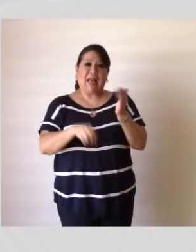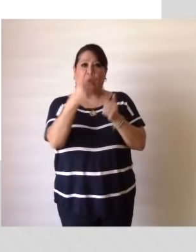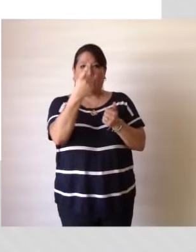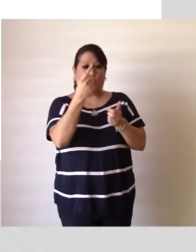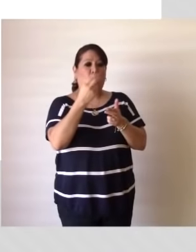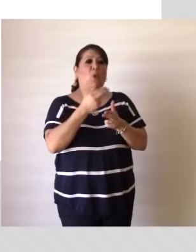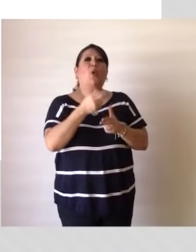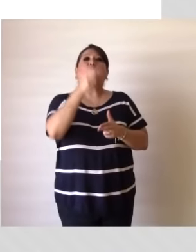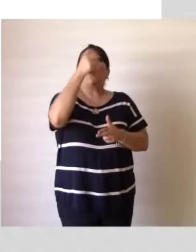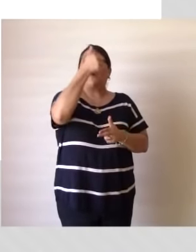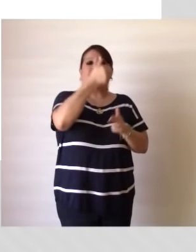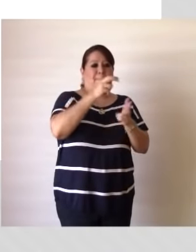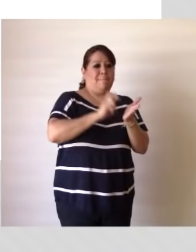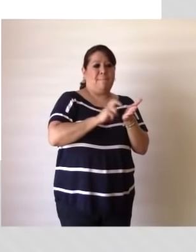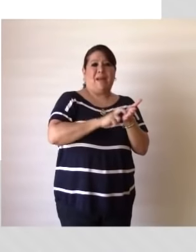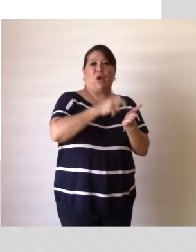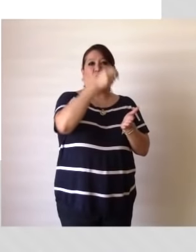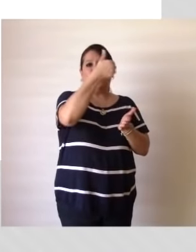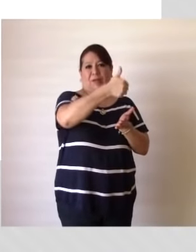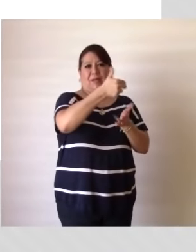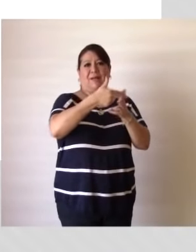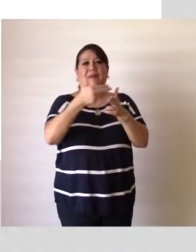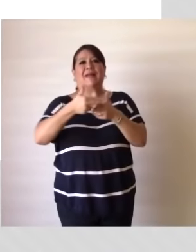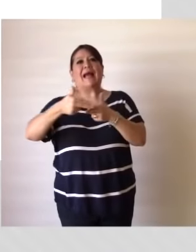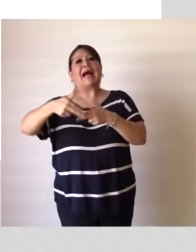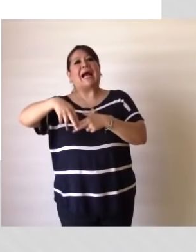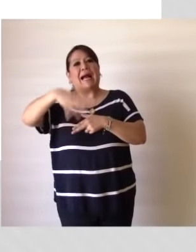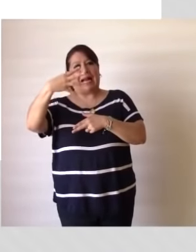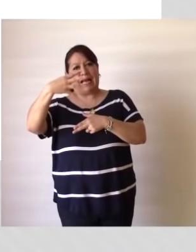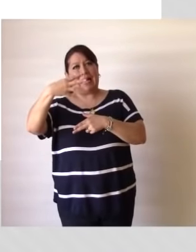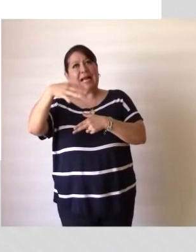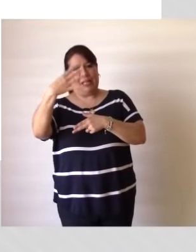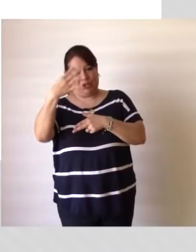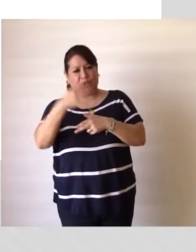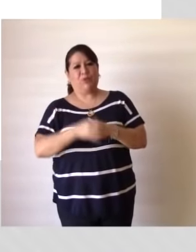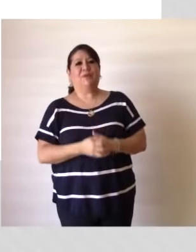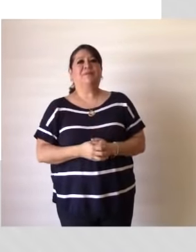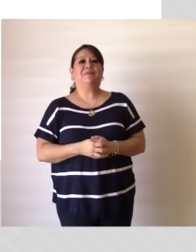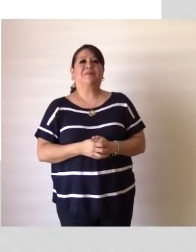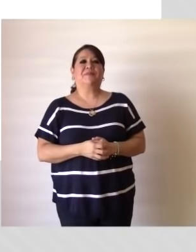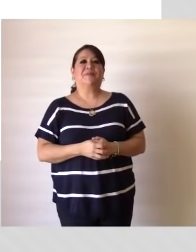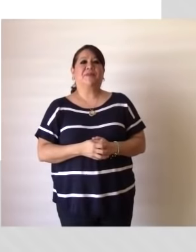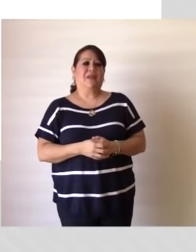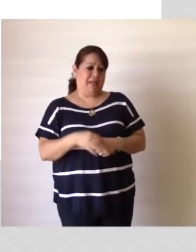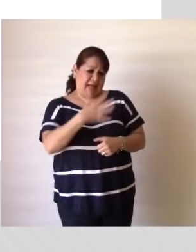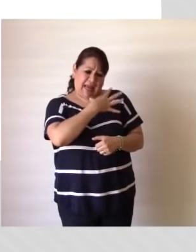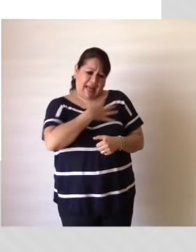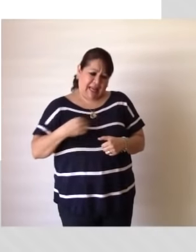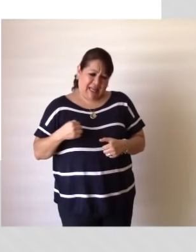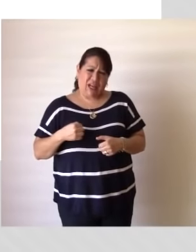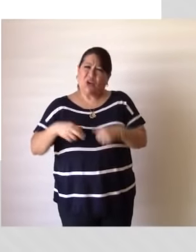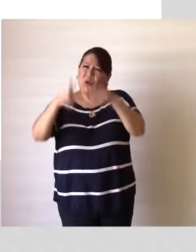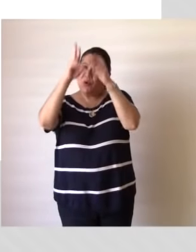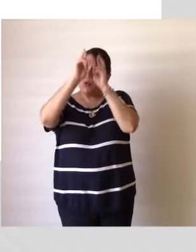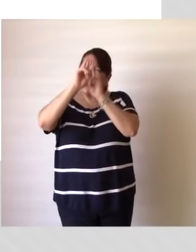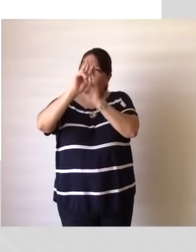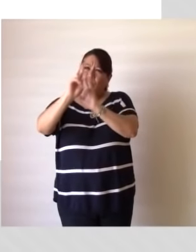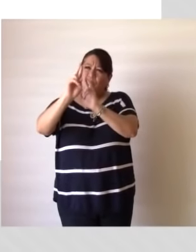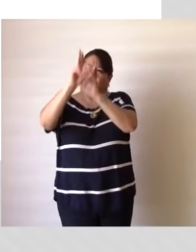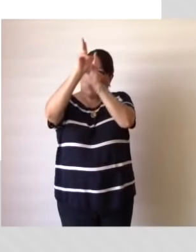el hijo honra al padre y el siervo a su señor si pues yo soy padre